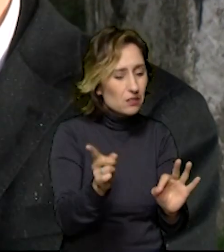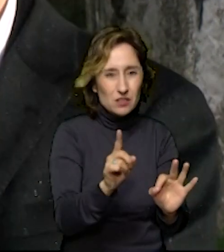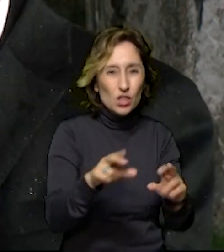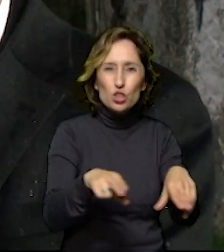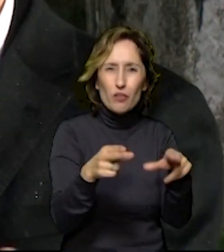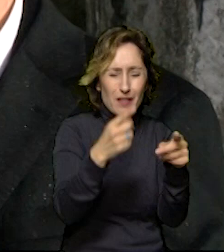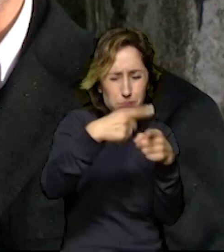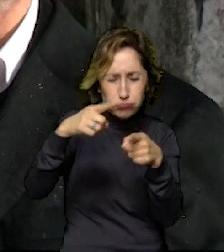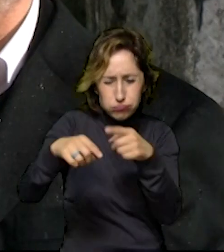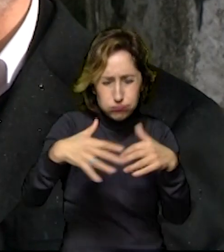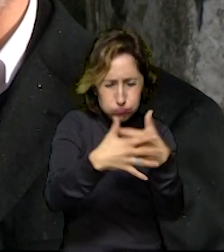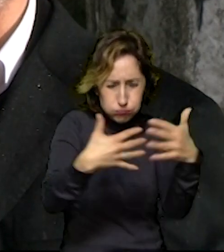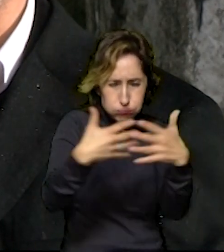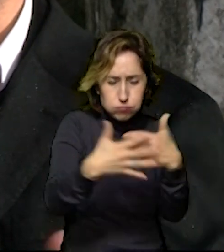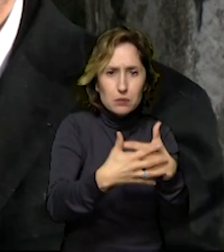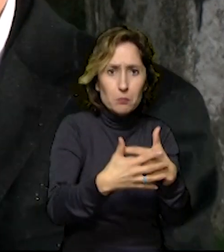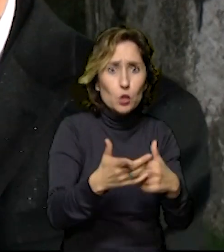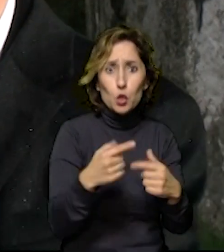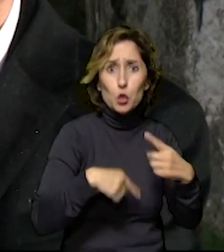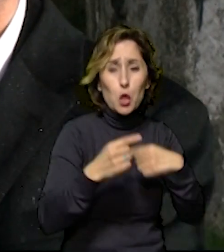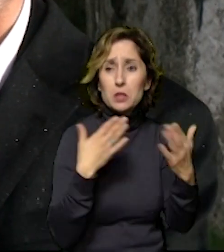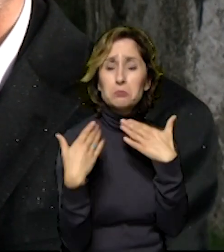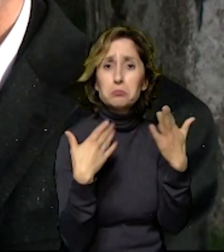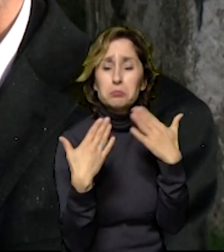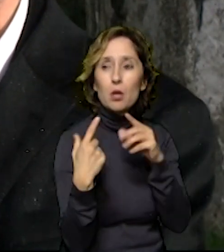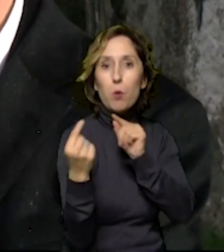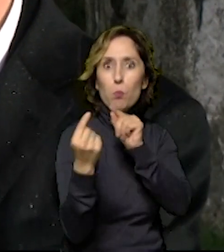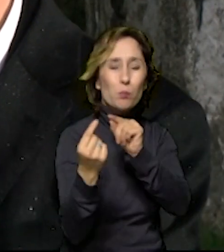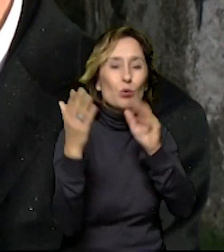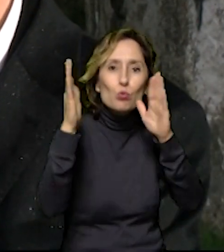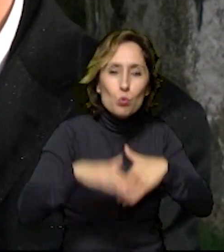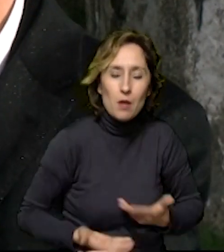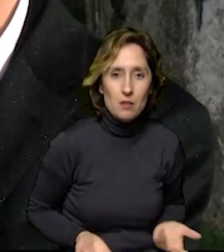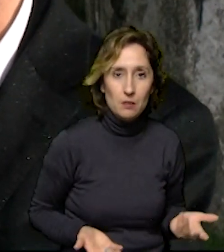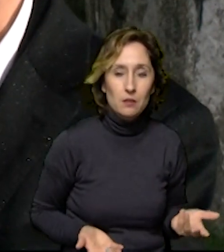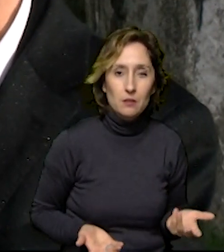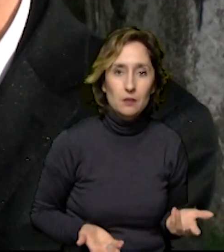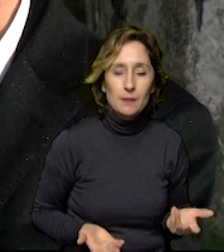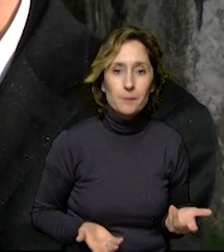compleja y plural, pero todos los días hablamos entre nosotros y no existe ese enfrentamiento. Y si vamos...